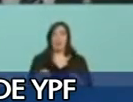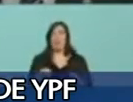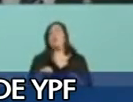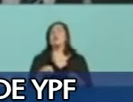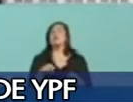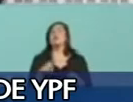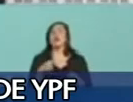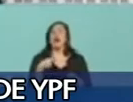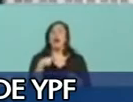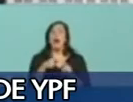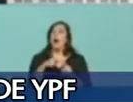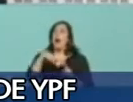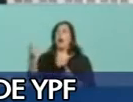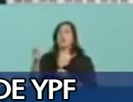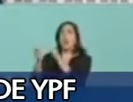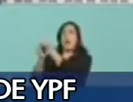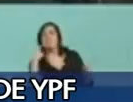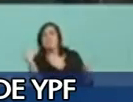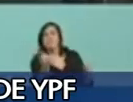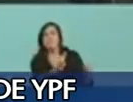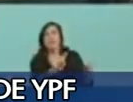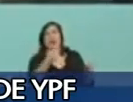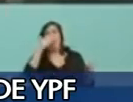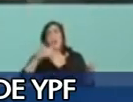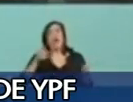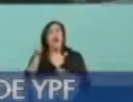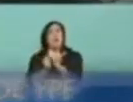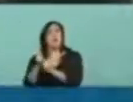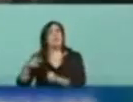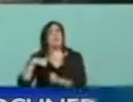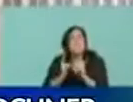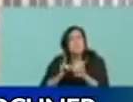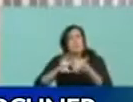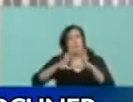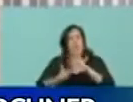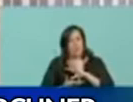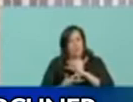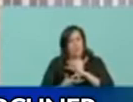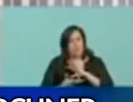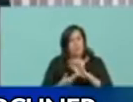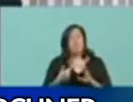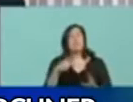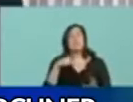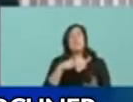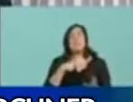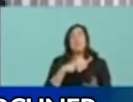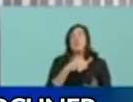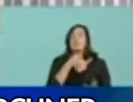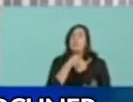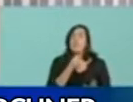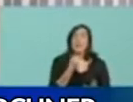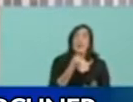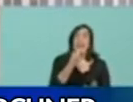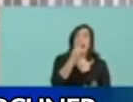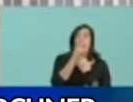frente a compañías y altísimo poder de inversión y de altísimo poder quise asegurar que los intereses